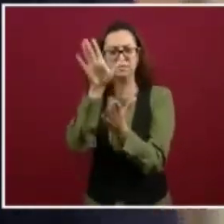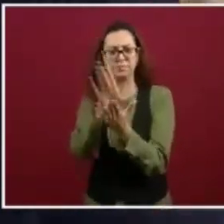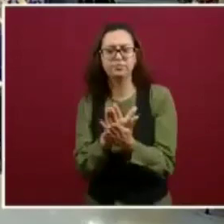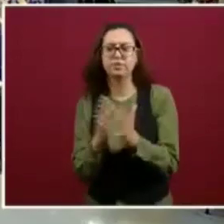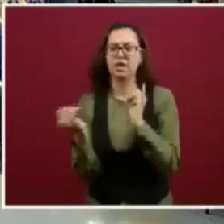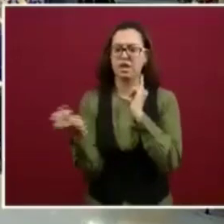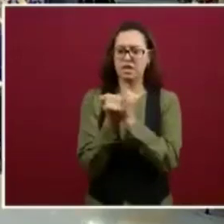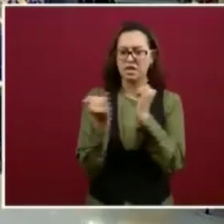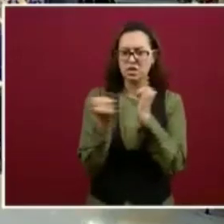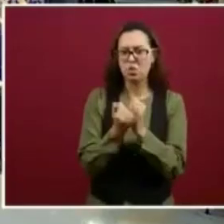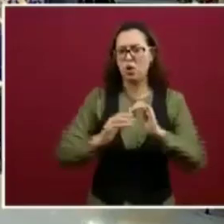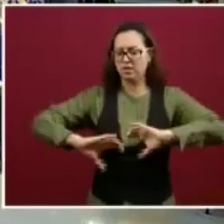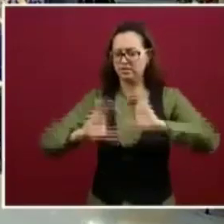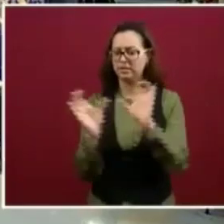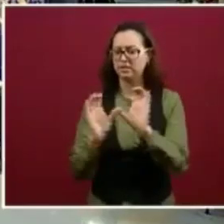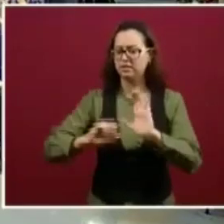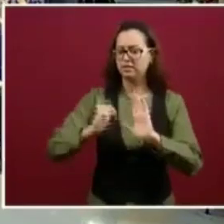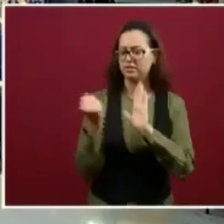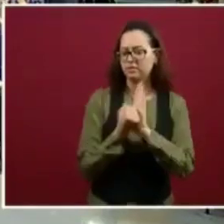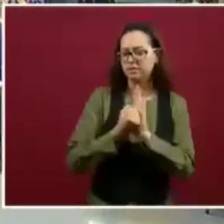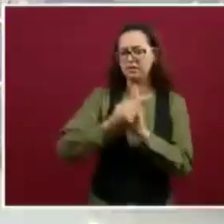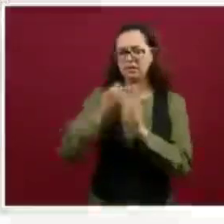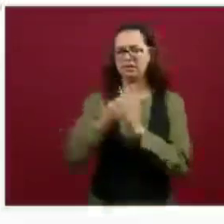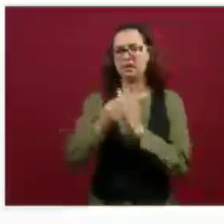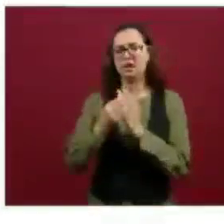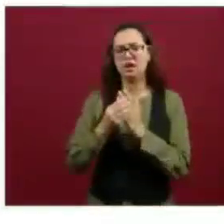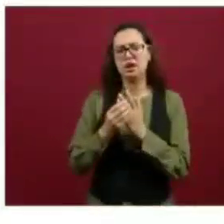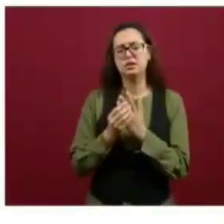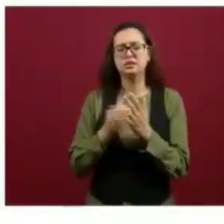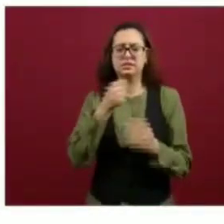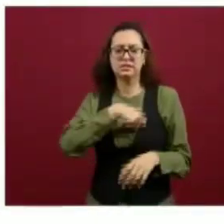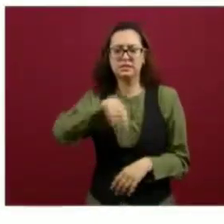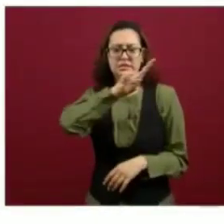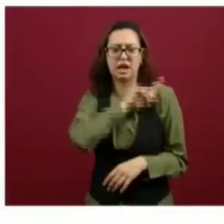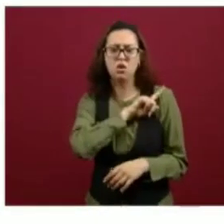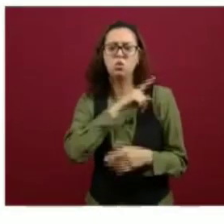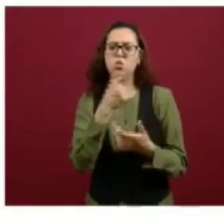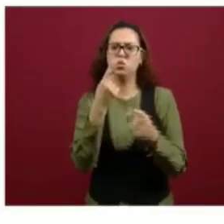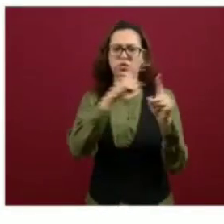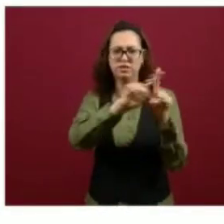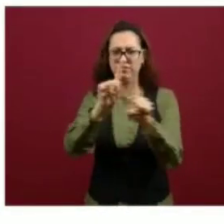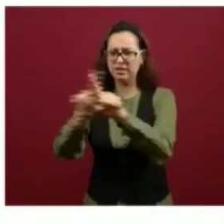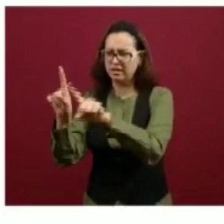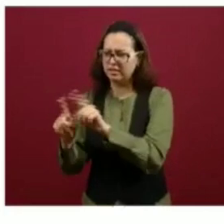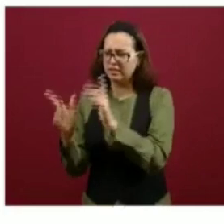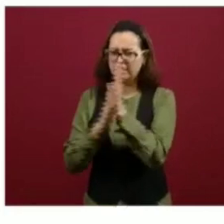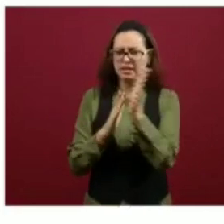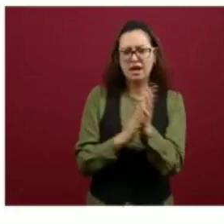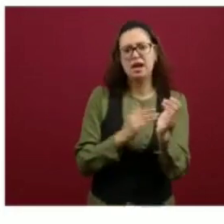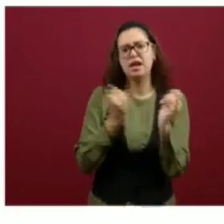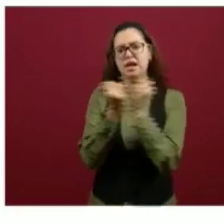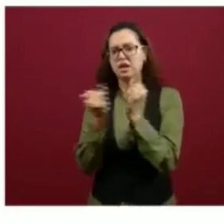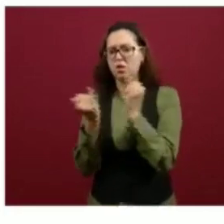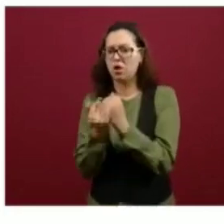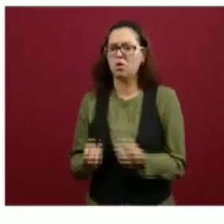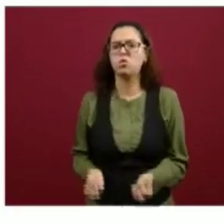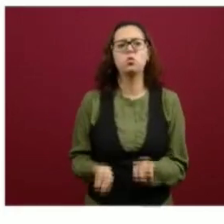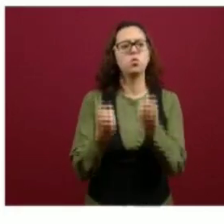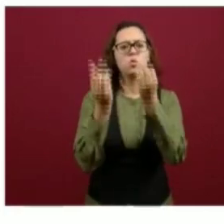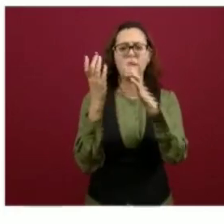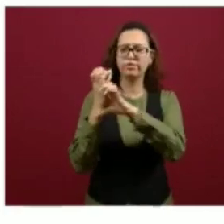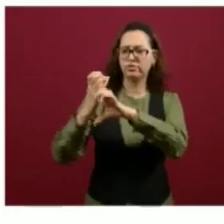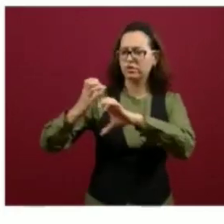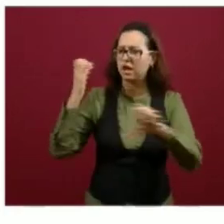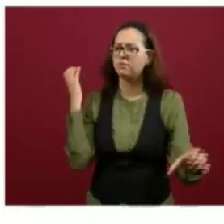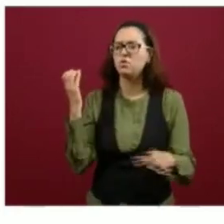emisión y envío de certificados fito y sanitarios, que es lo que nos atora mucho, y el registro de unidades de carga con dispositivos